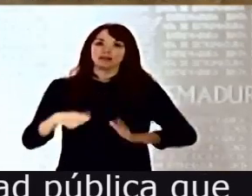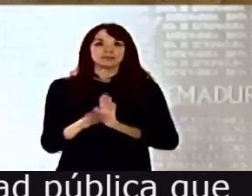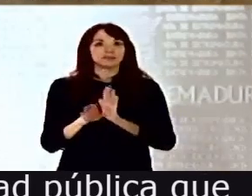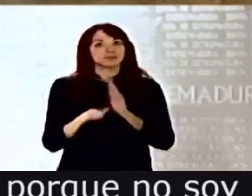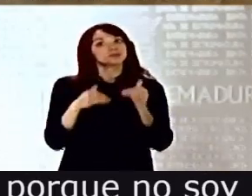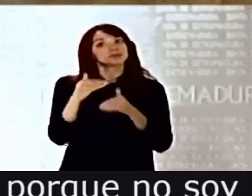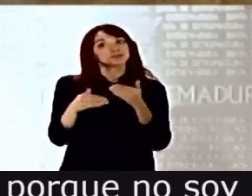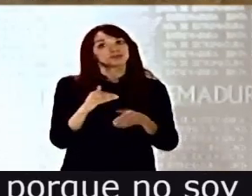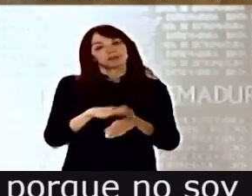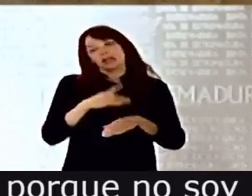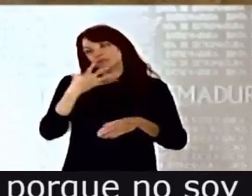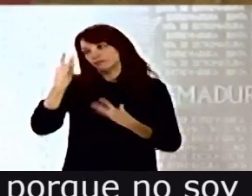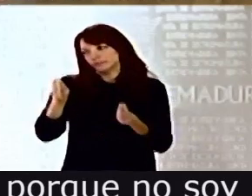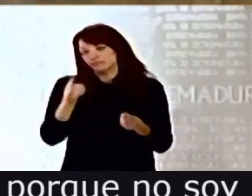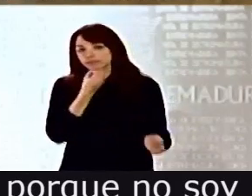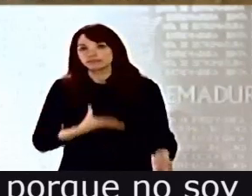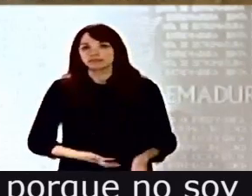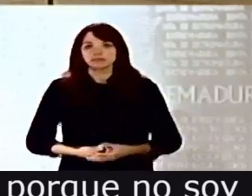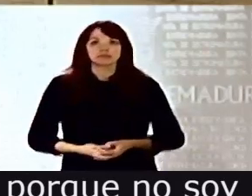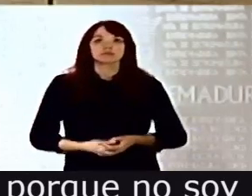unos términos coloquiales.